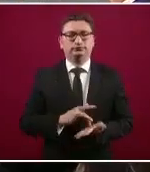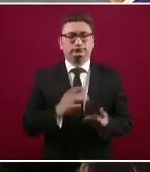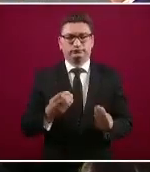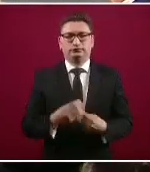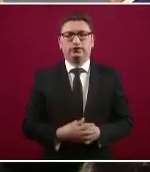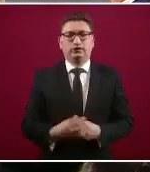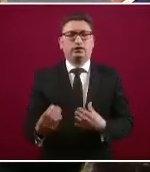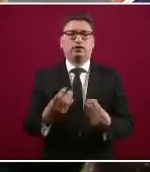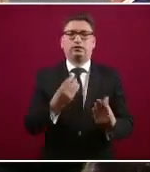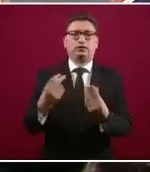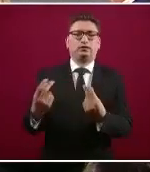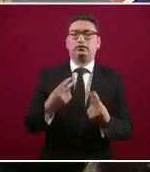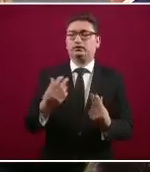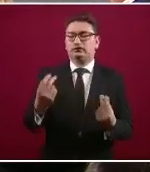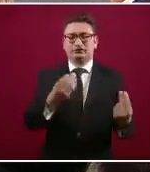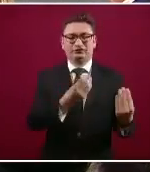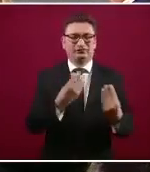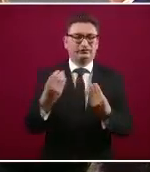gracias. Es que